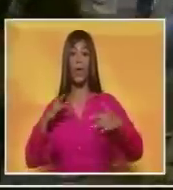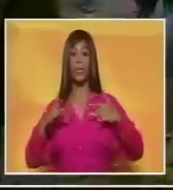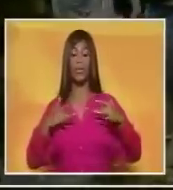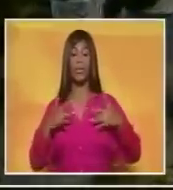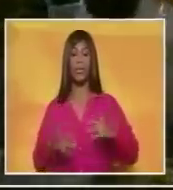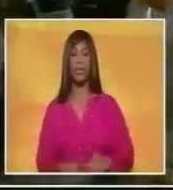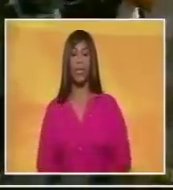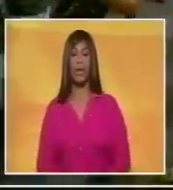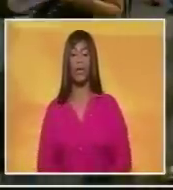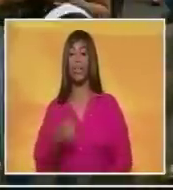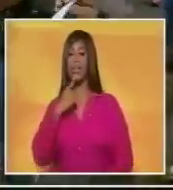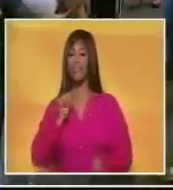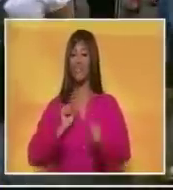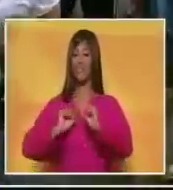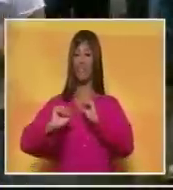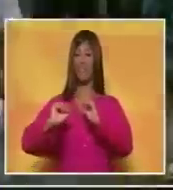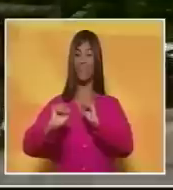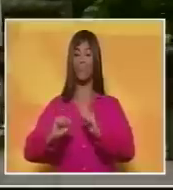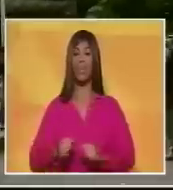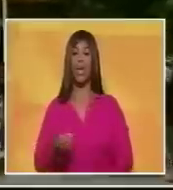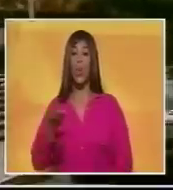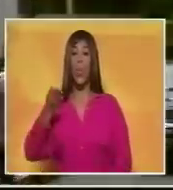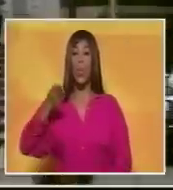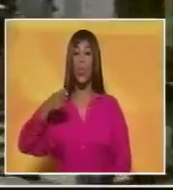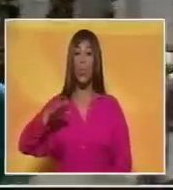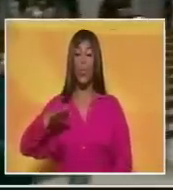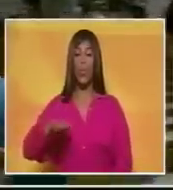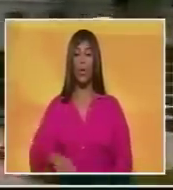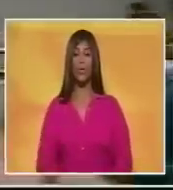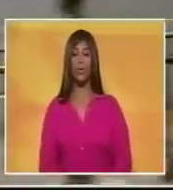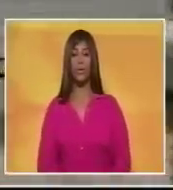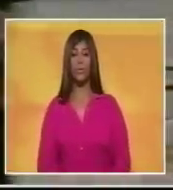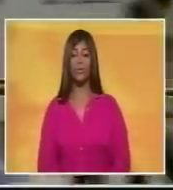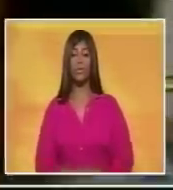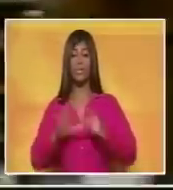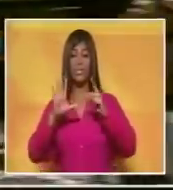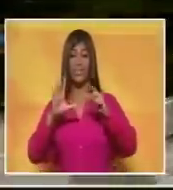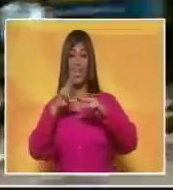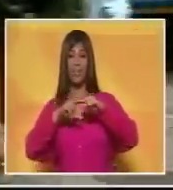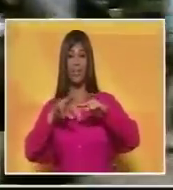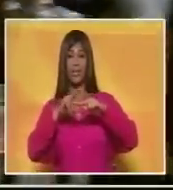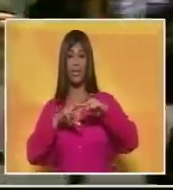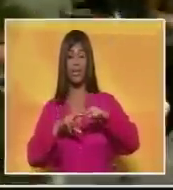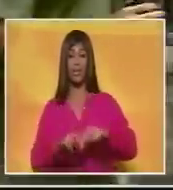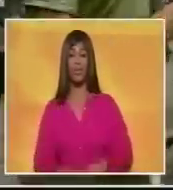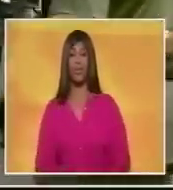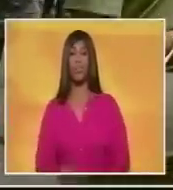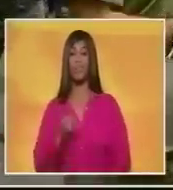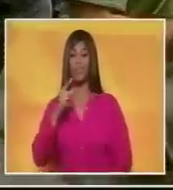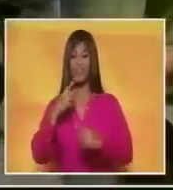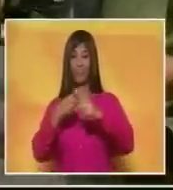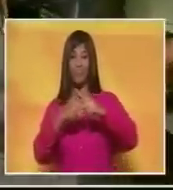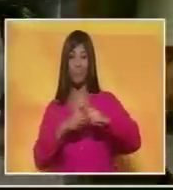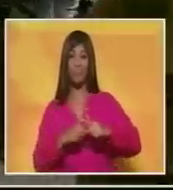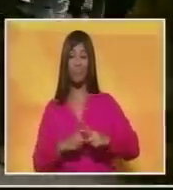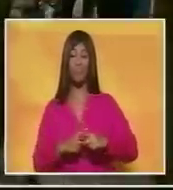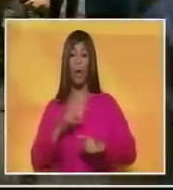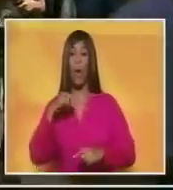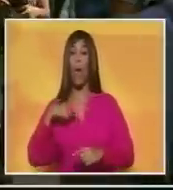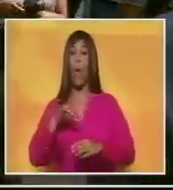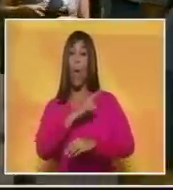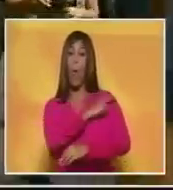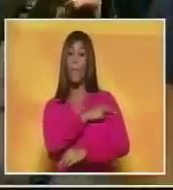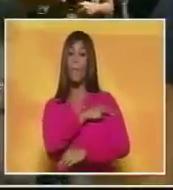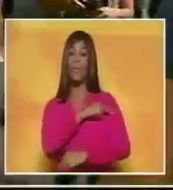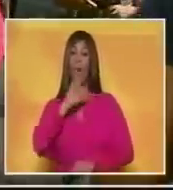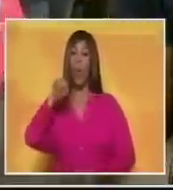actividad es rechazar el fallecimiento de 6 niños que se han registrado en el JM de Los